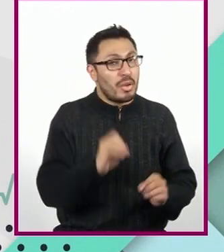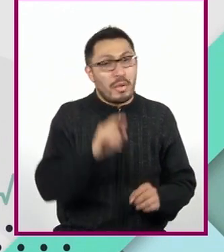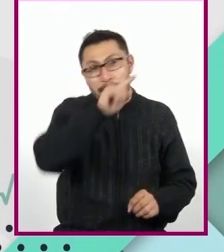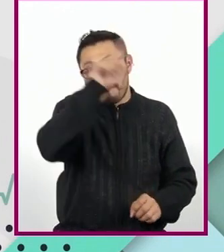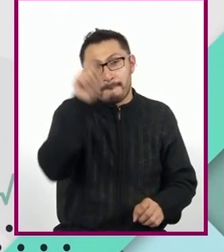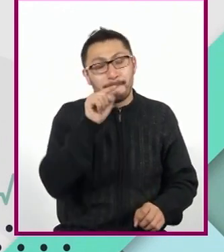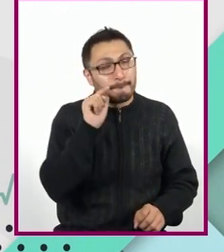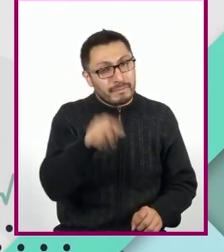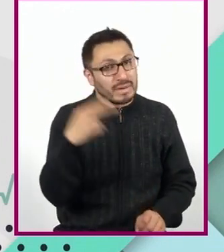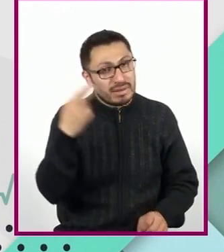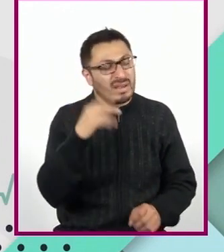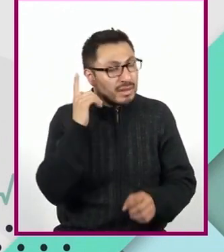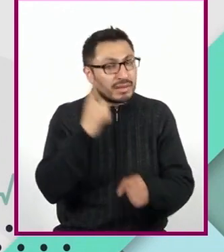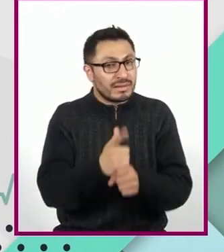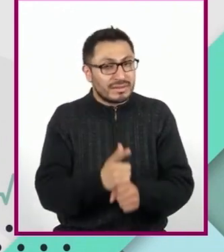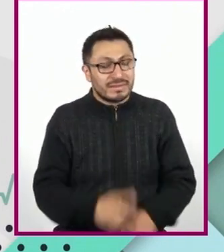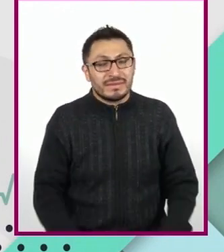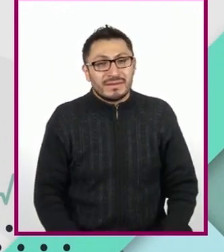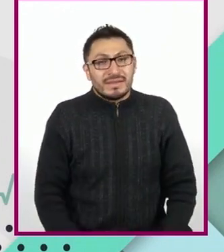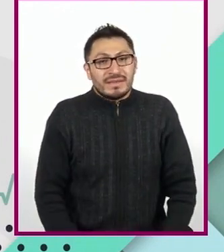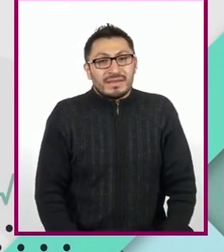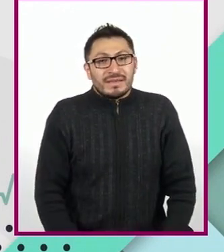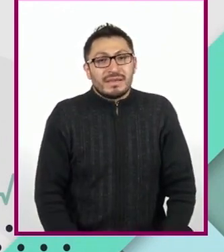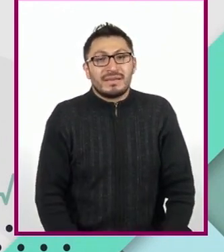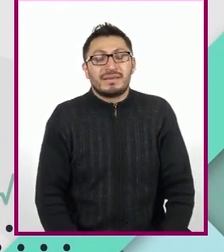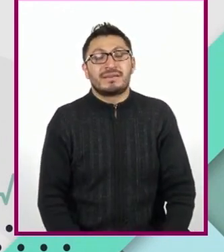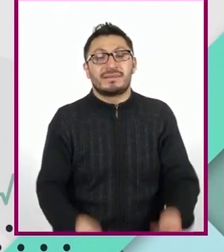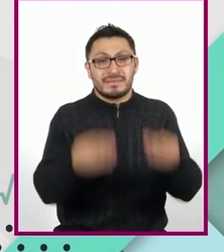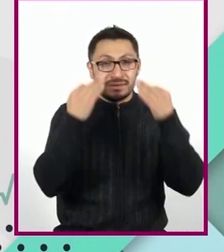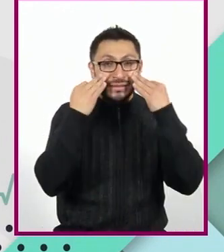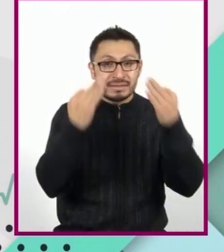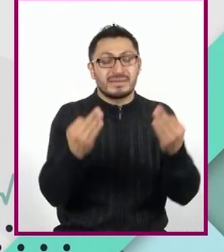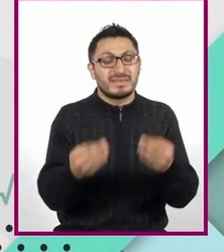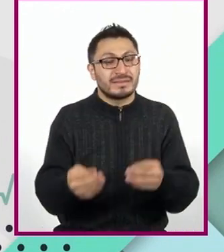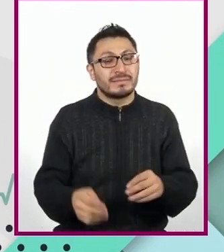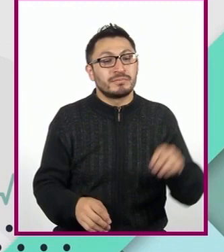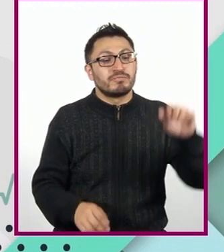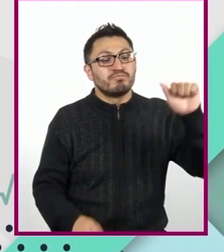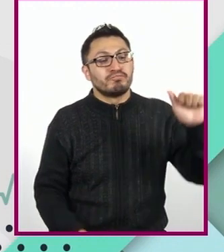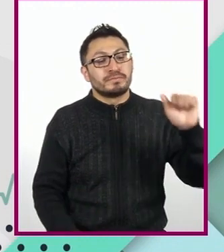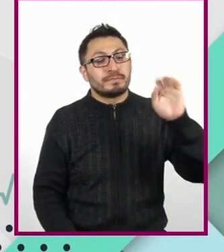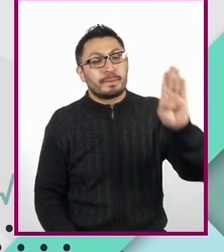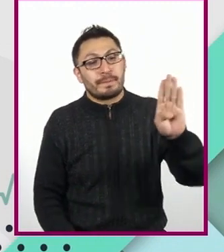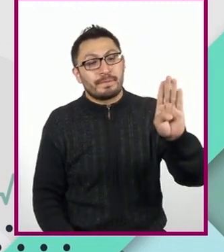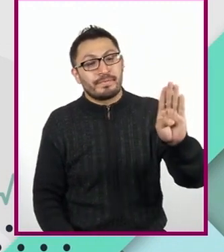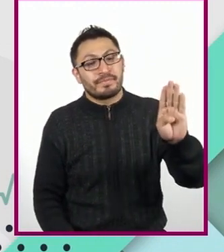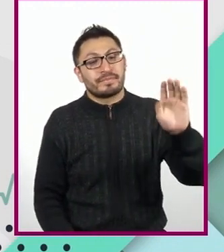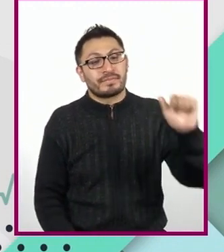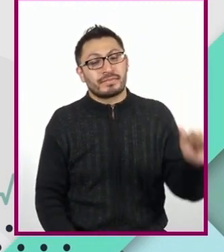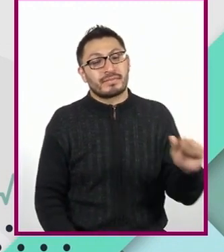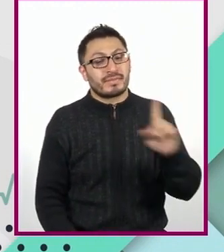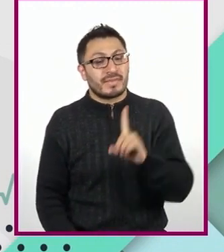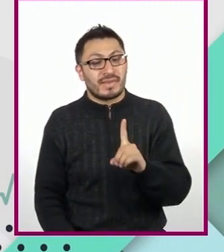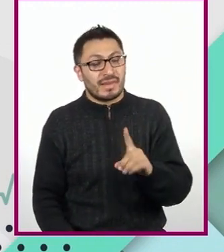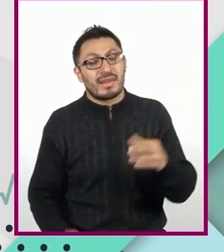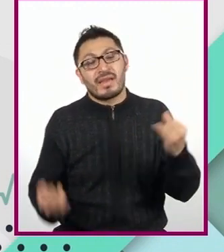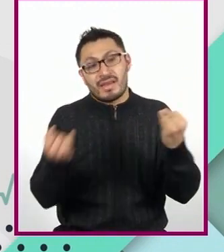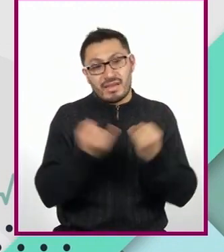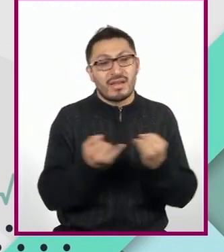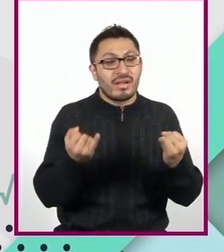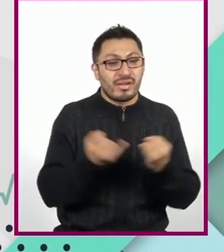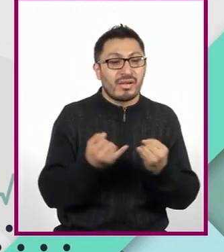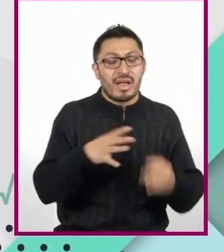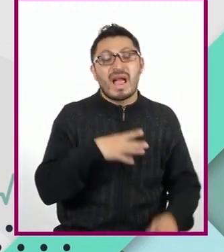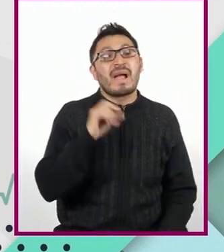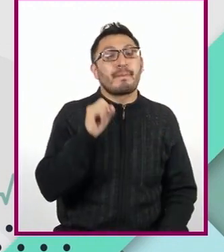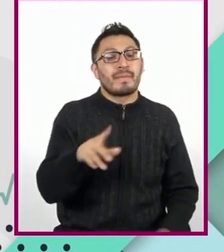y necesitamos encontrarlo. Podemos observar que en el segmento AD y en el segmento AB son correspondientes, tienen la